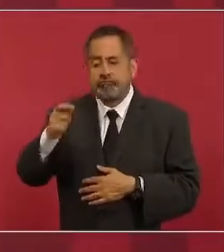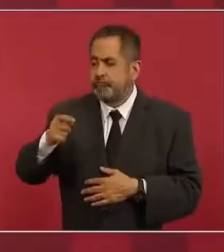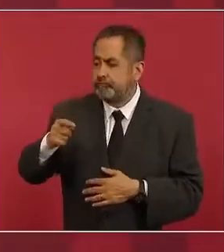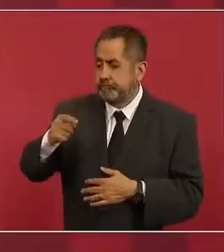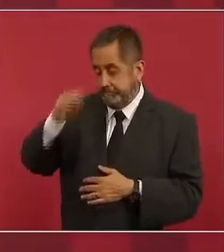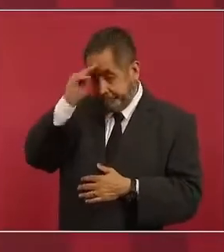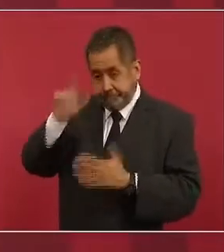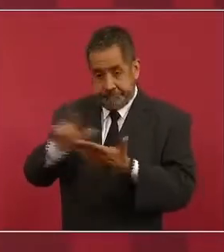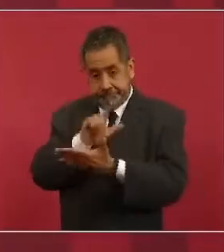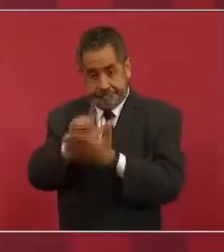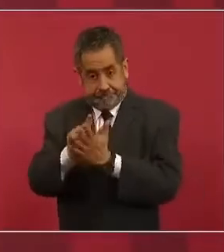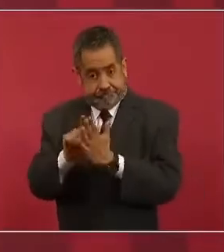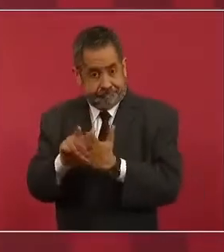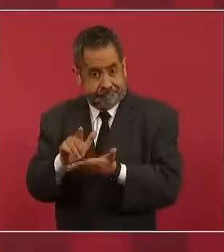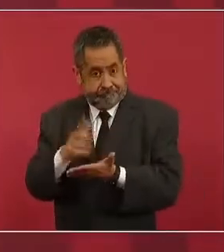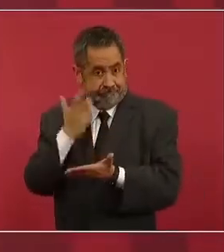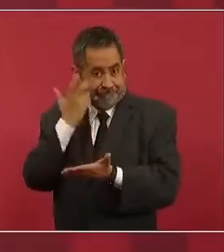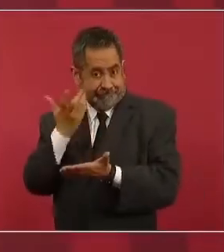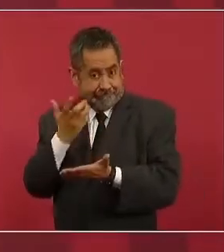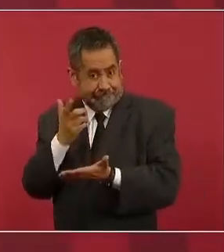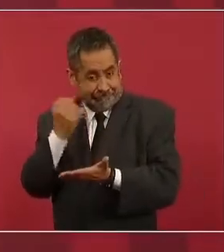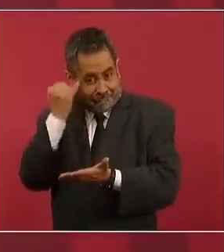mantener